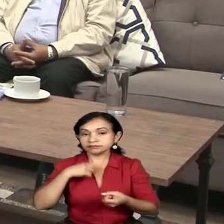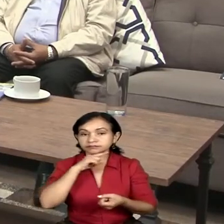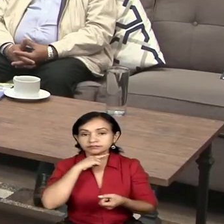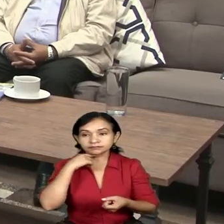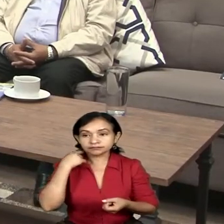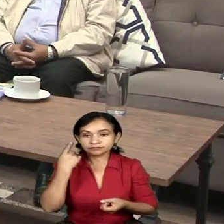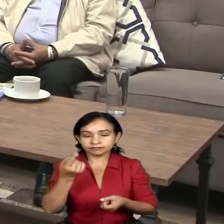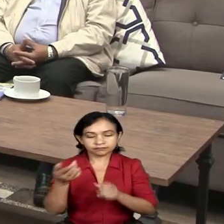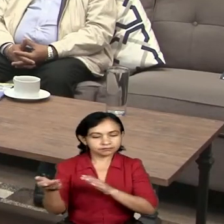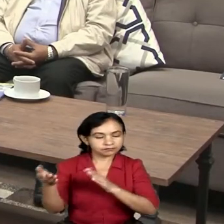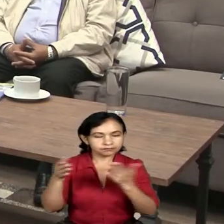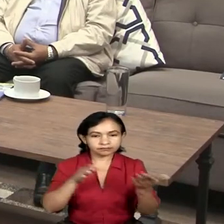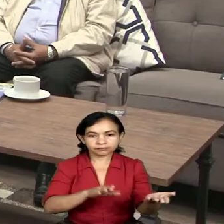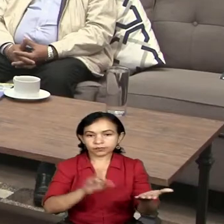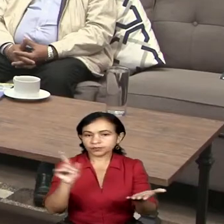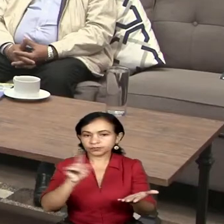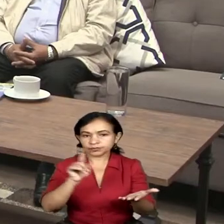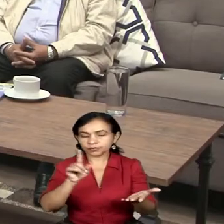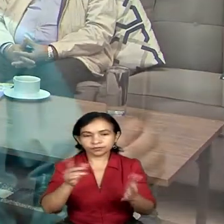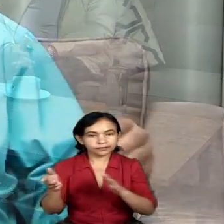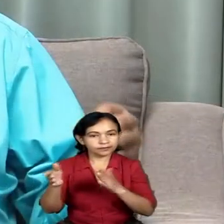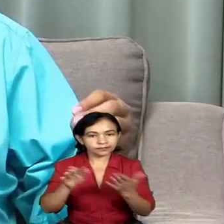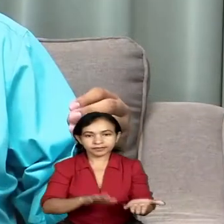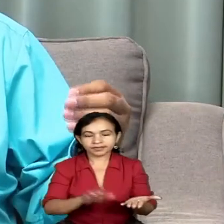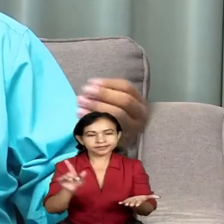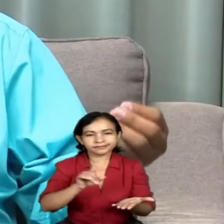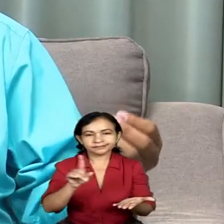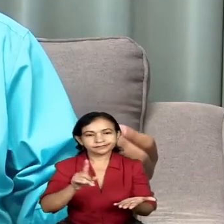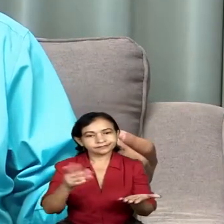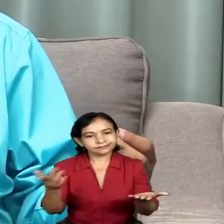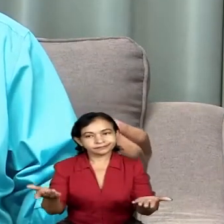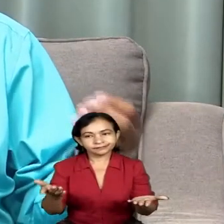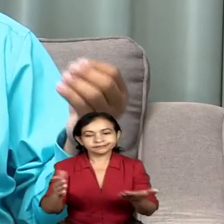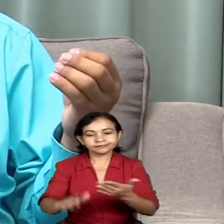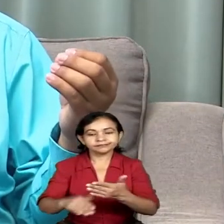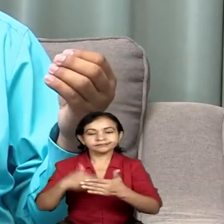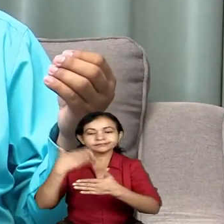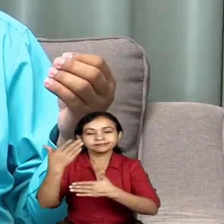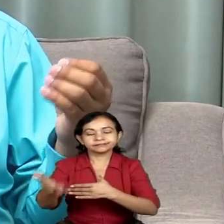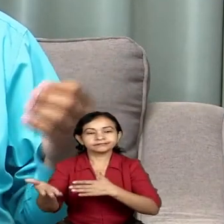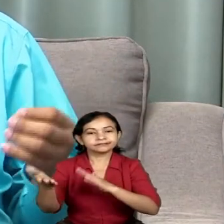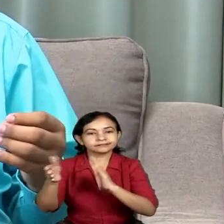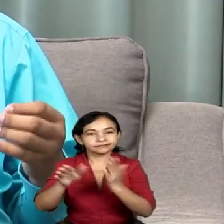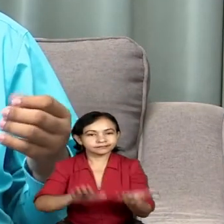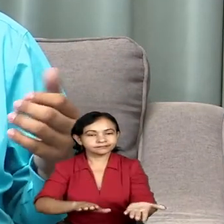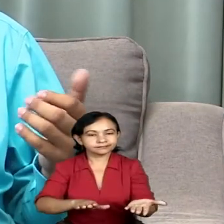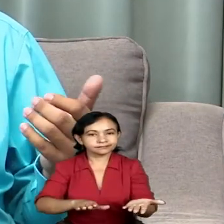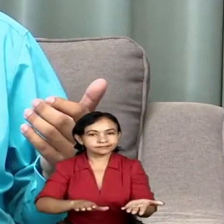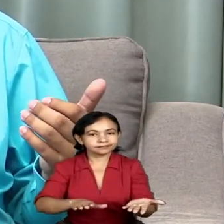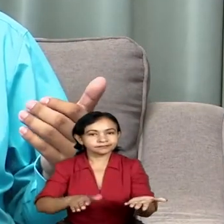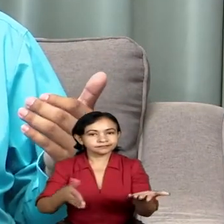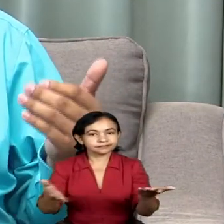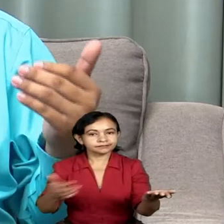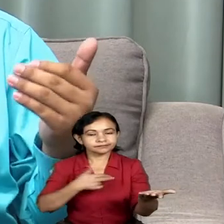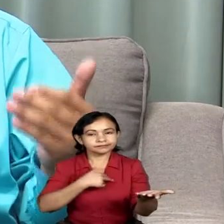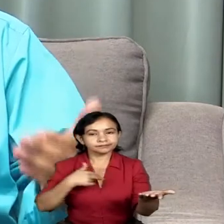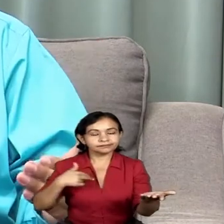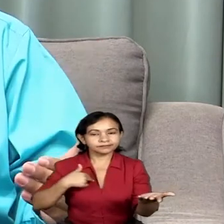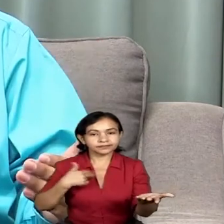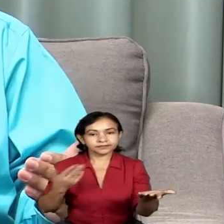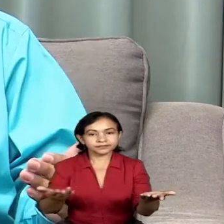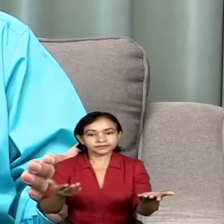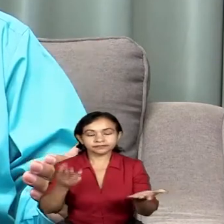Somoza no muere precisamente ahí, sino que pues muere posteriormente, pero el hecho de que